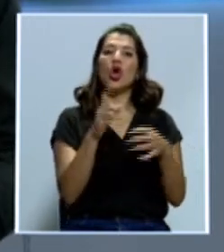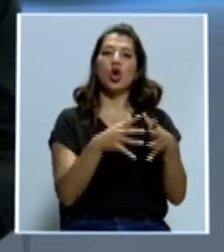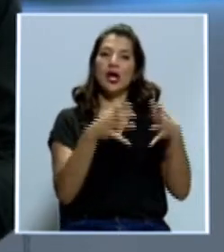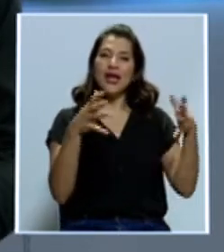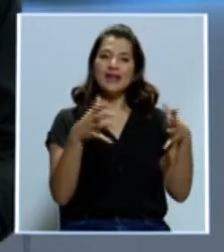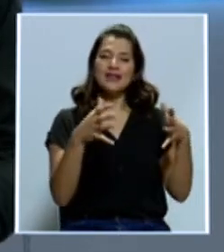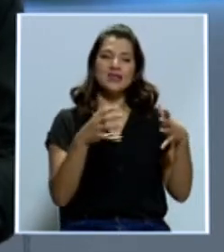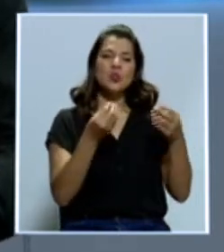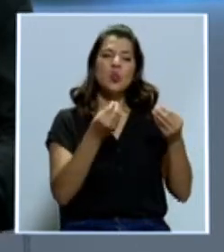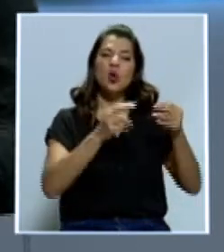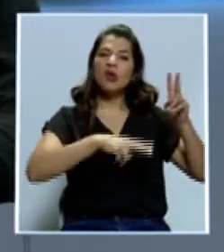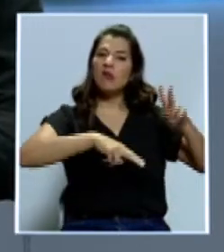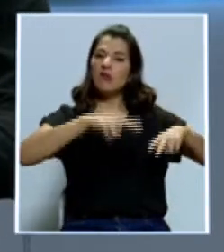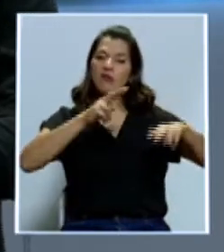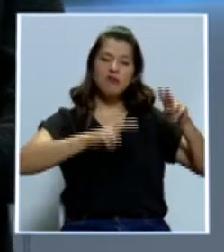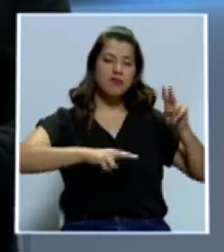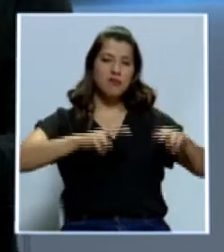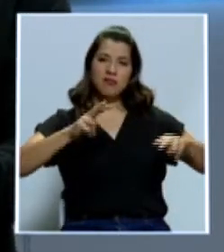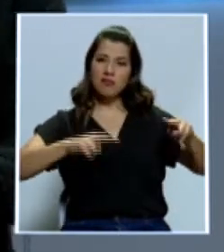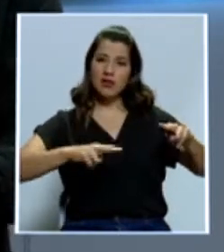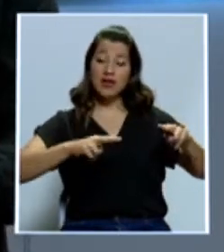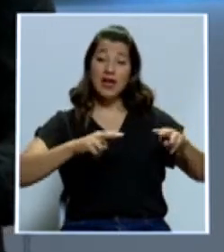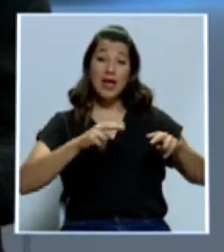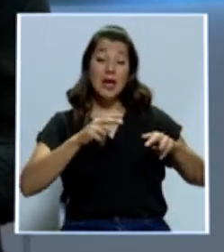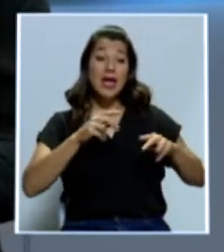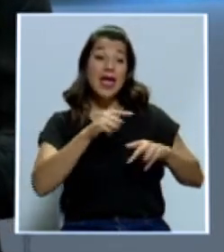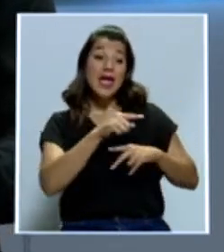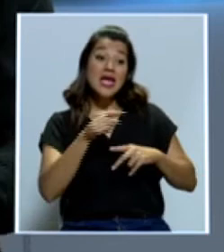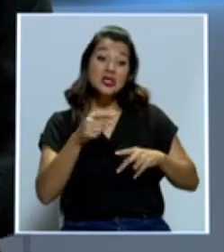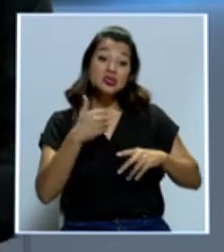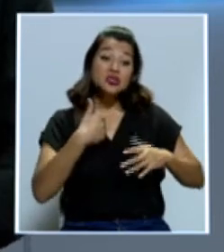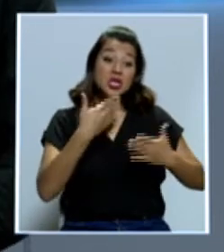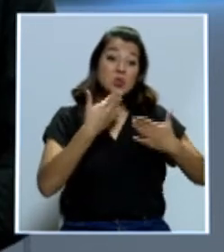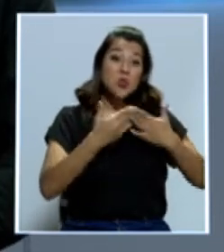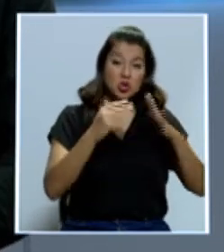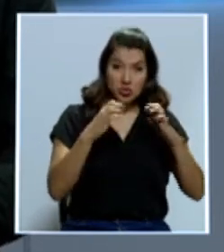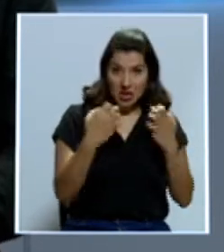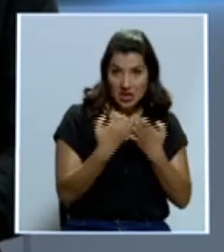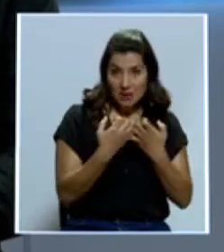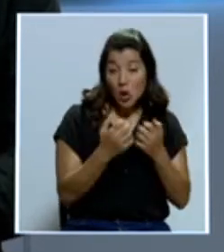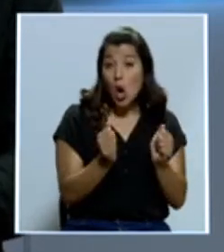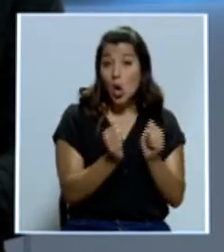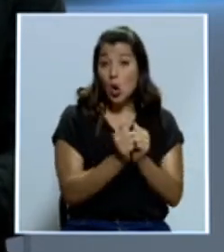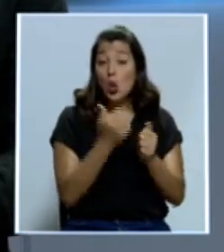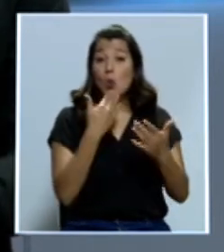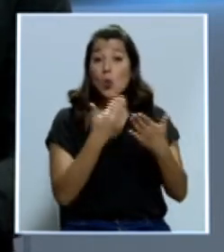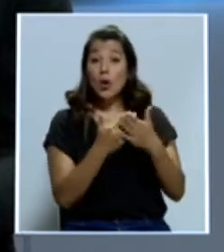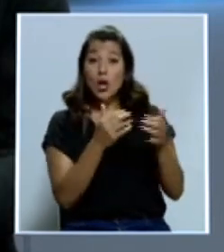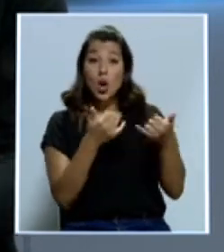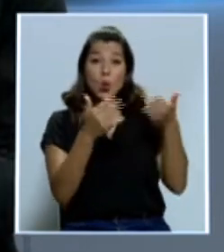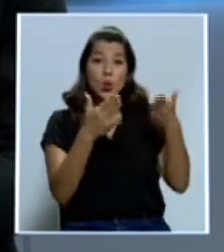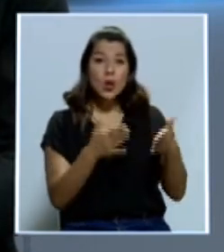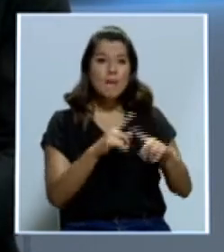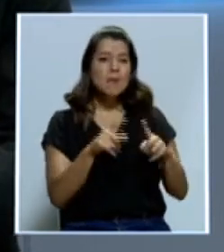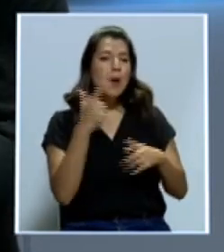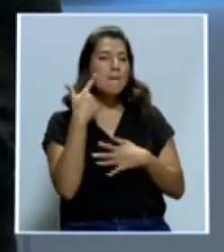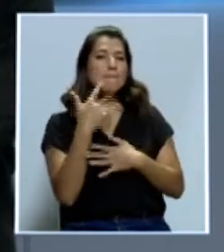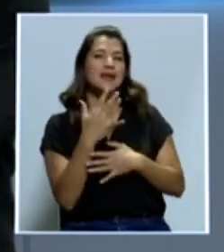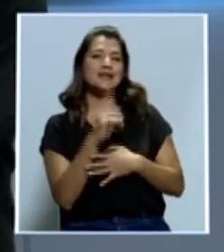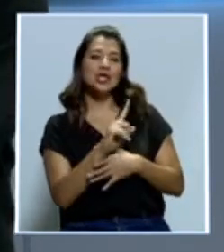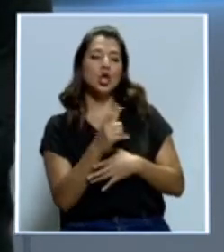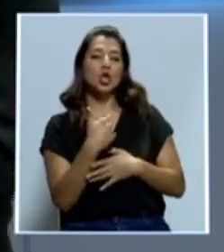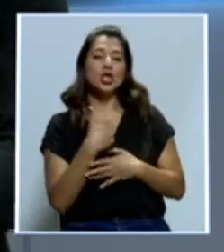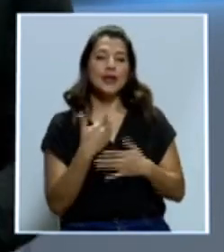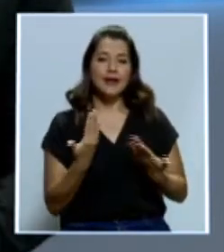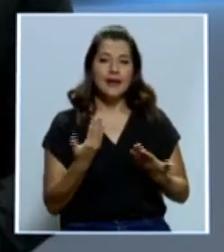irregulares y pese a que forman en teoría buenos equipos, buenas planillas, no tienen quizás el peso de la historia que sí tienen los